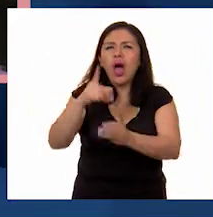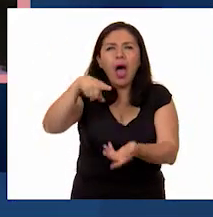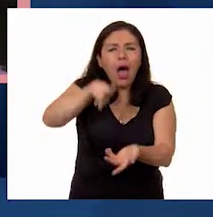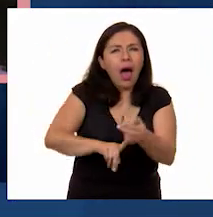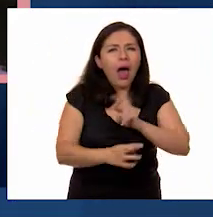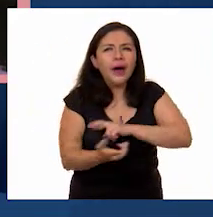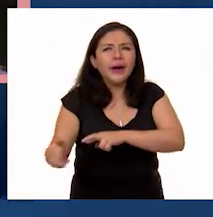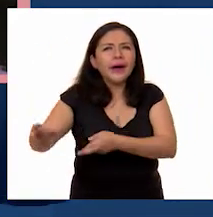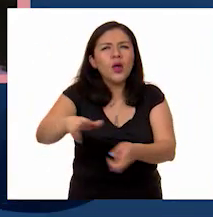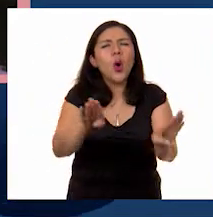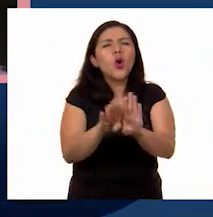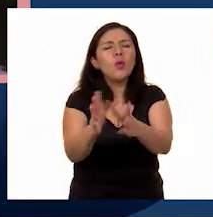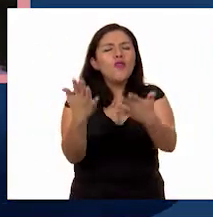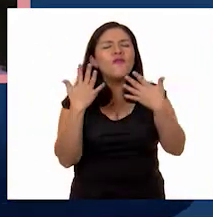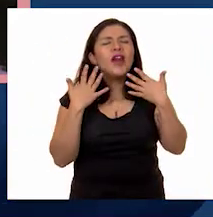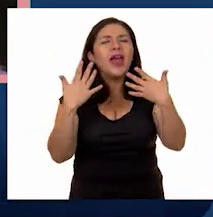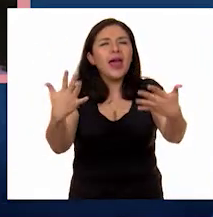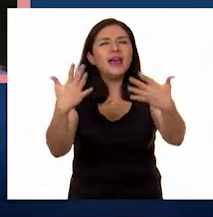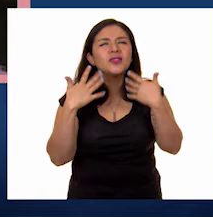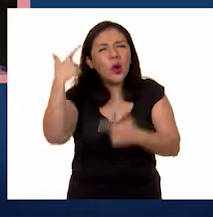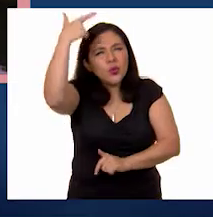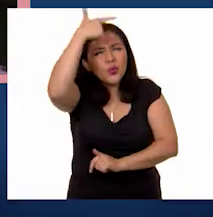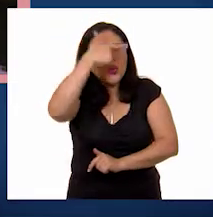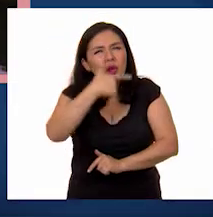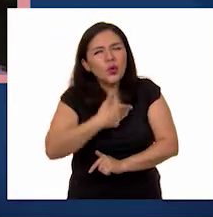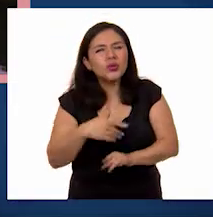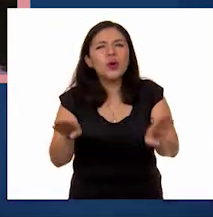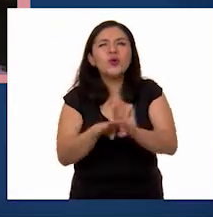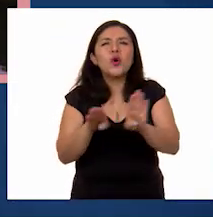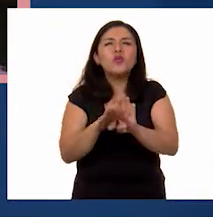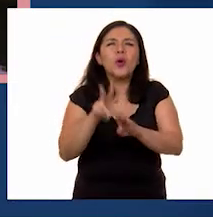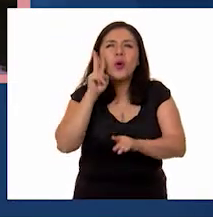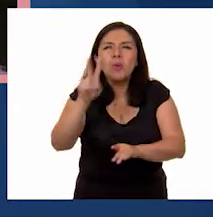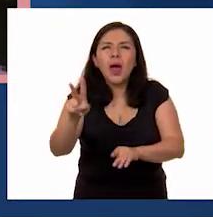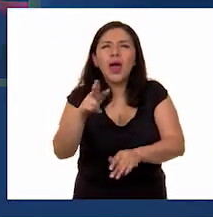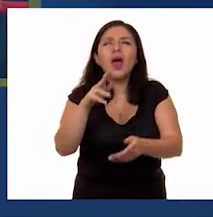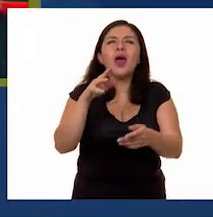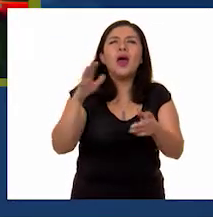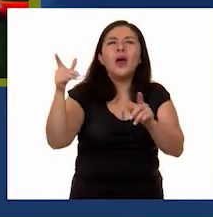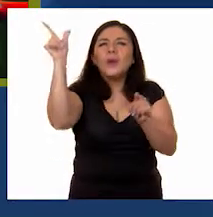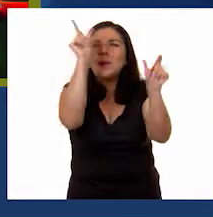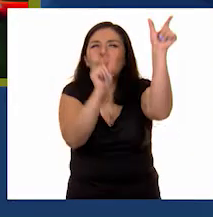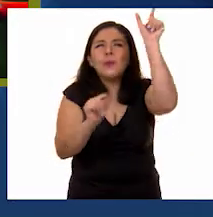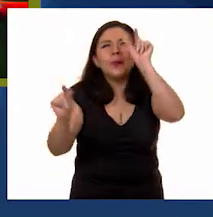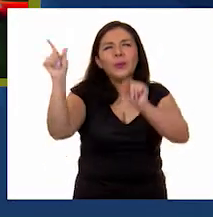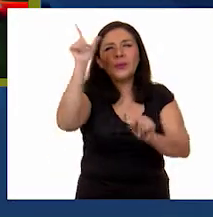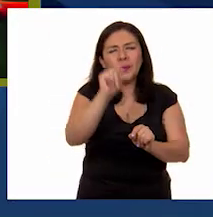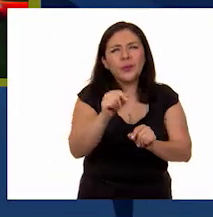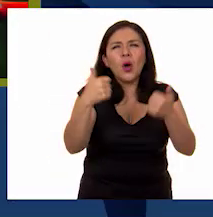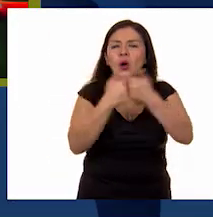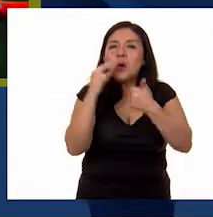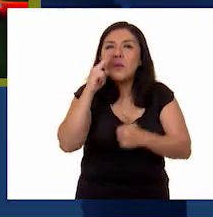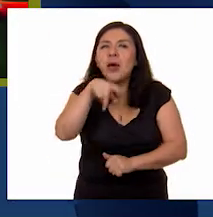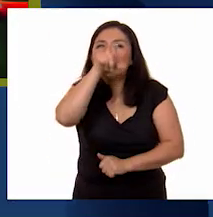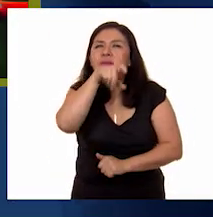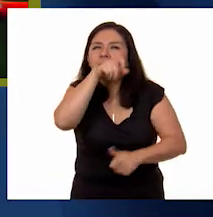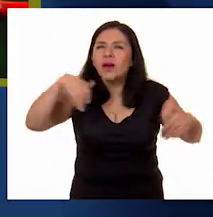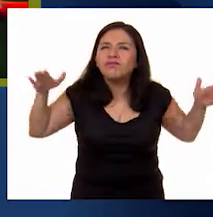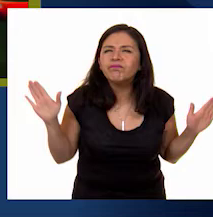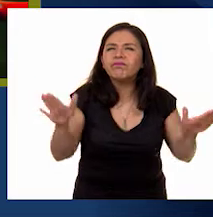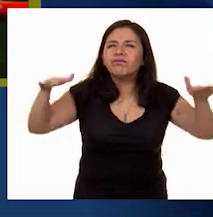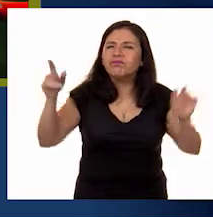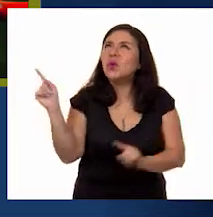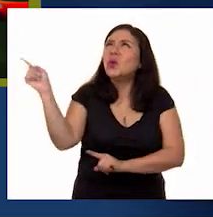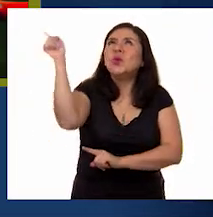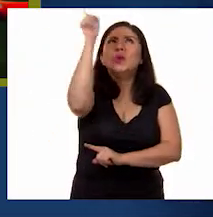su frescura crepuscular en penetrantes efluvios de azahar y miel silvestre. Una pareja de guacamayos cruzó muy alto